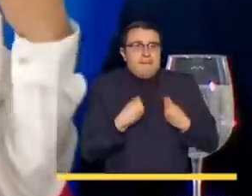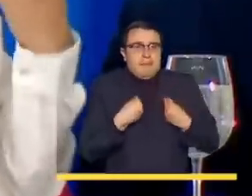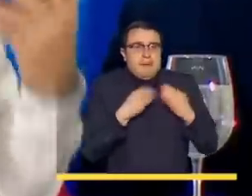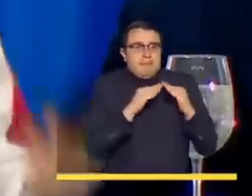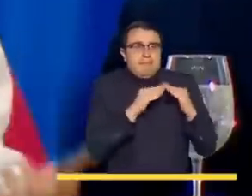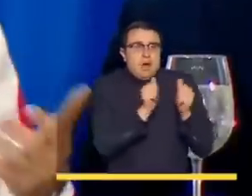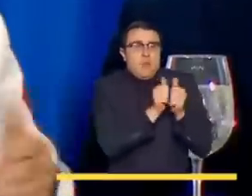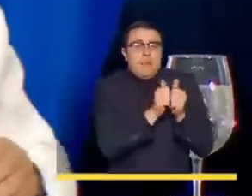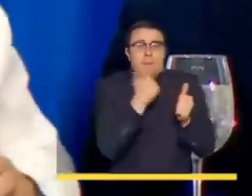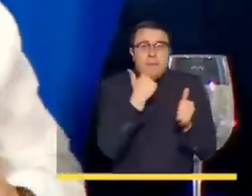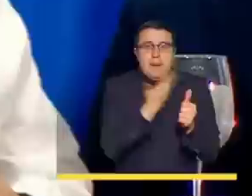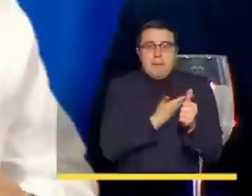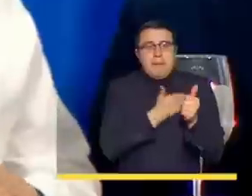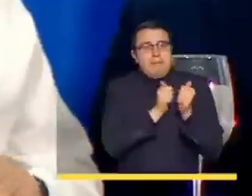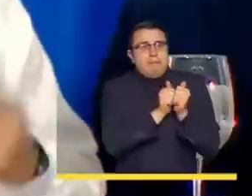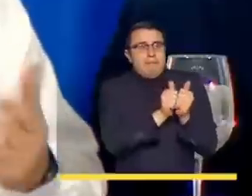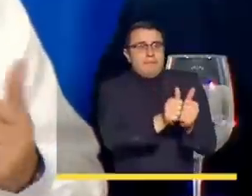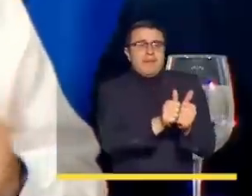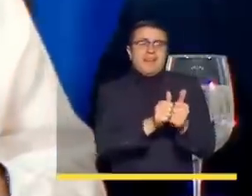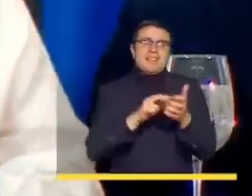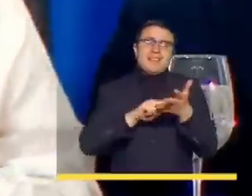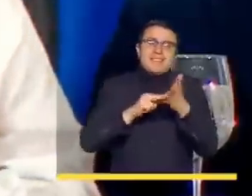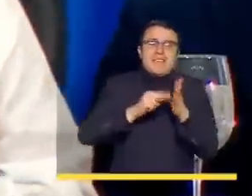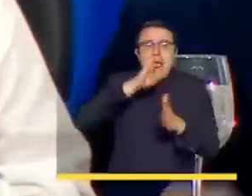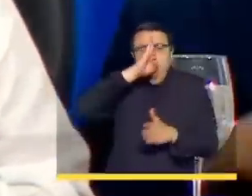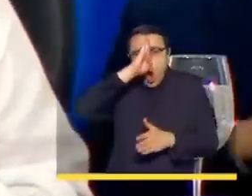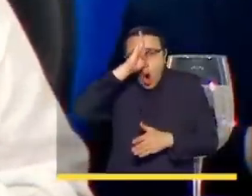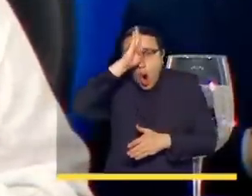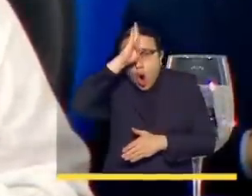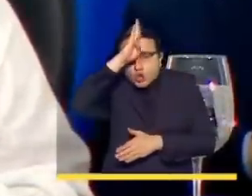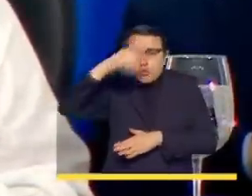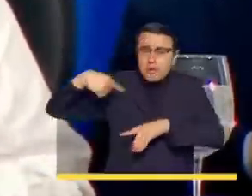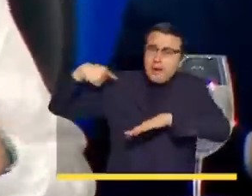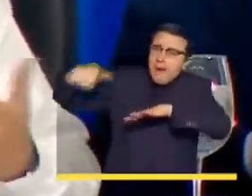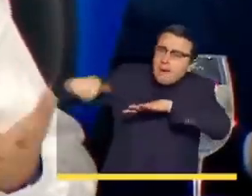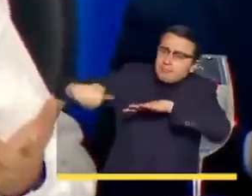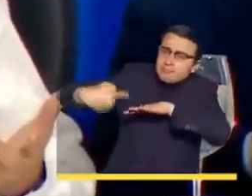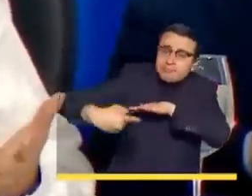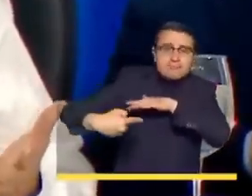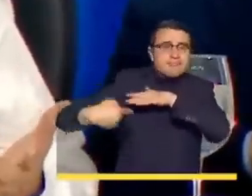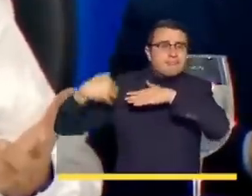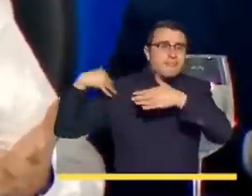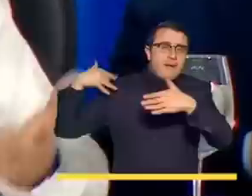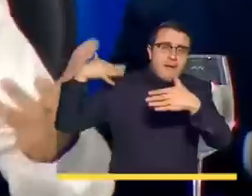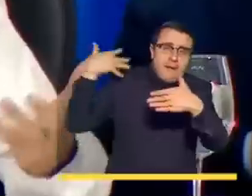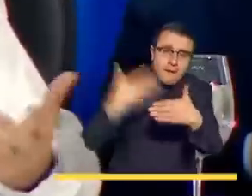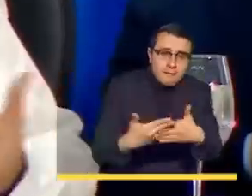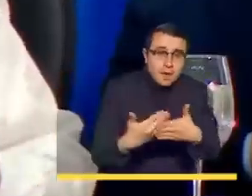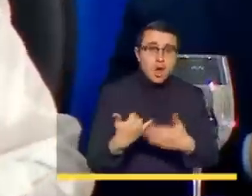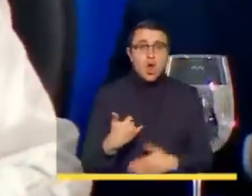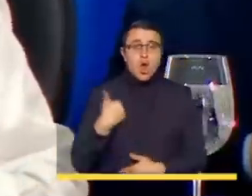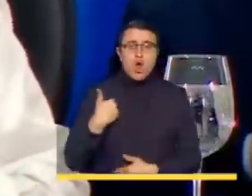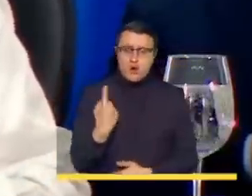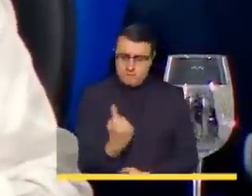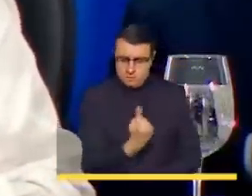Pero son nuestras costumbres, nuestras tradiciones. ¿Qué hacen los jóvenes solos?